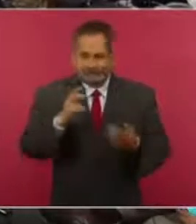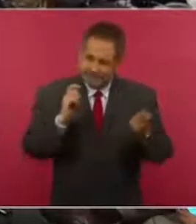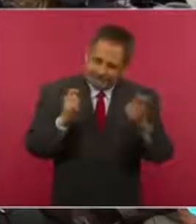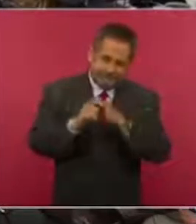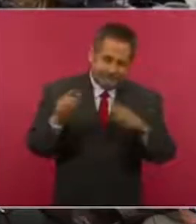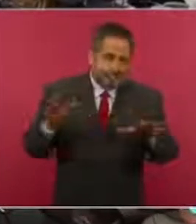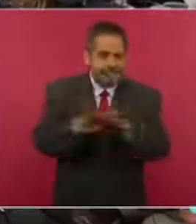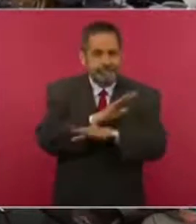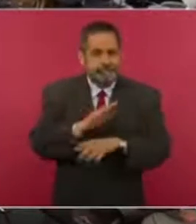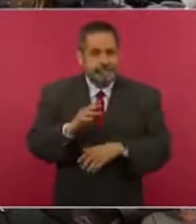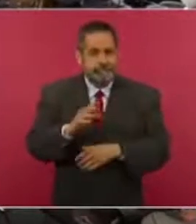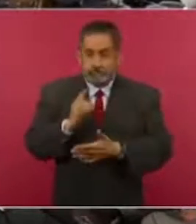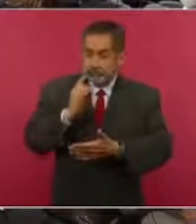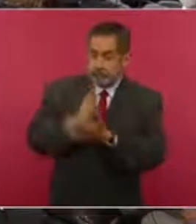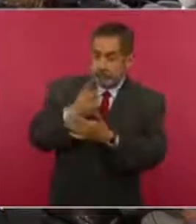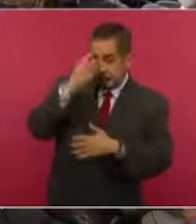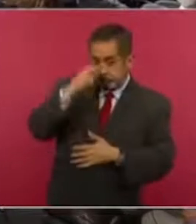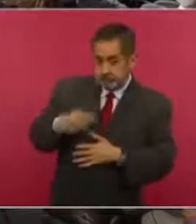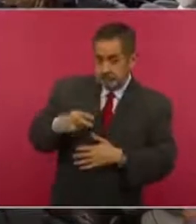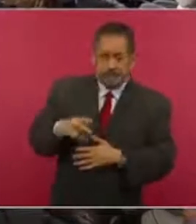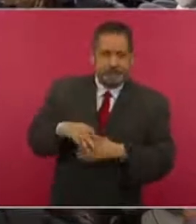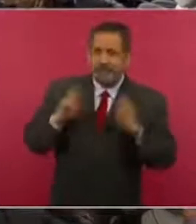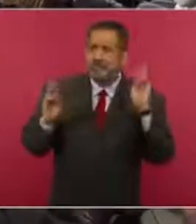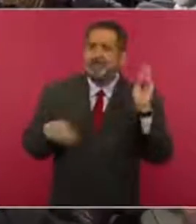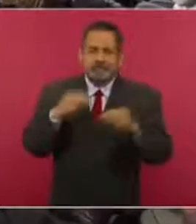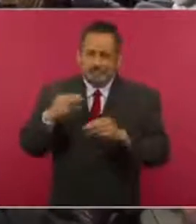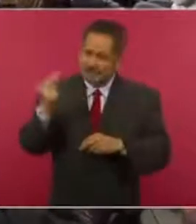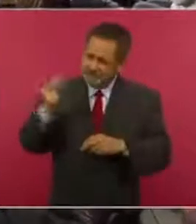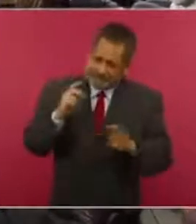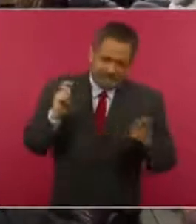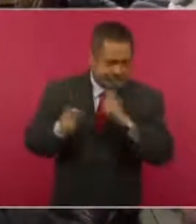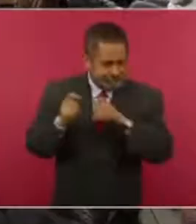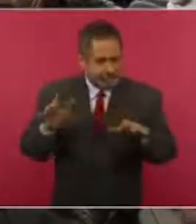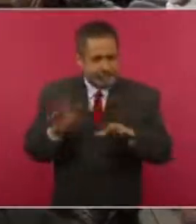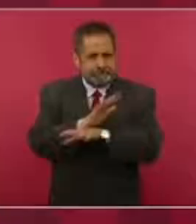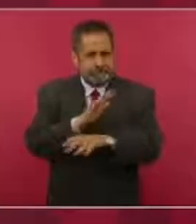transformación, y no solo en México, en el mundo.